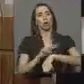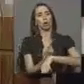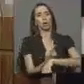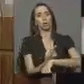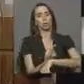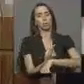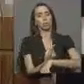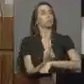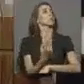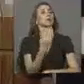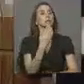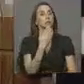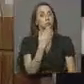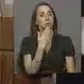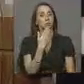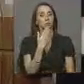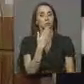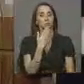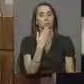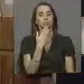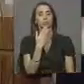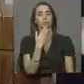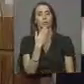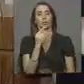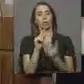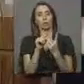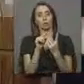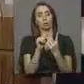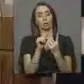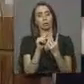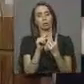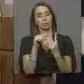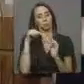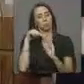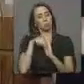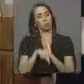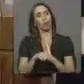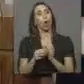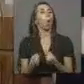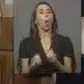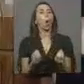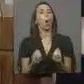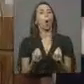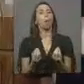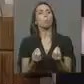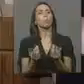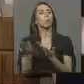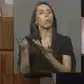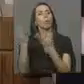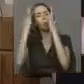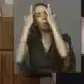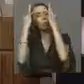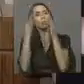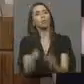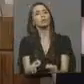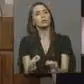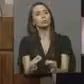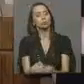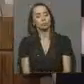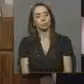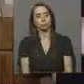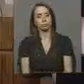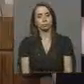pero también, y yo creo que esto es lo más profundo, por el cómo se ha tomado esta decisión. Porque